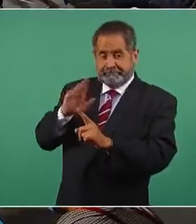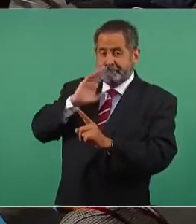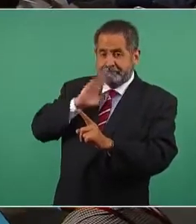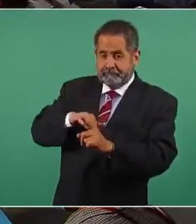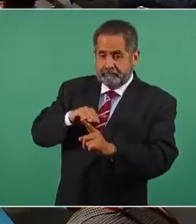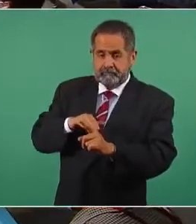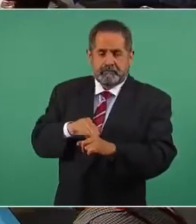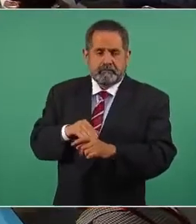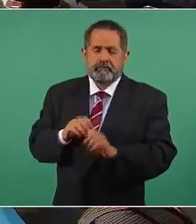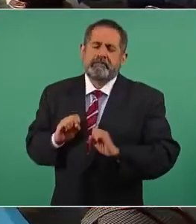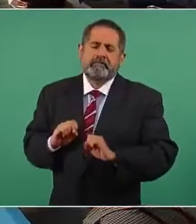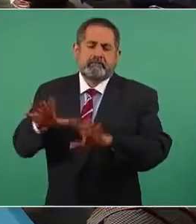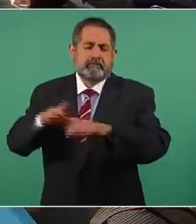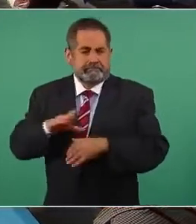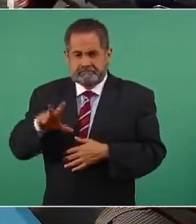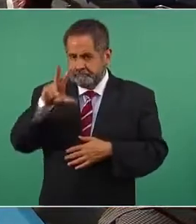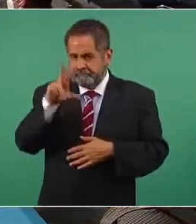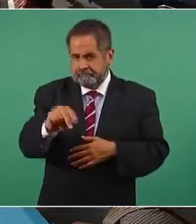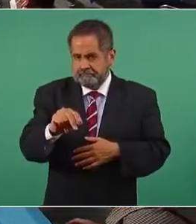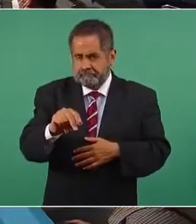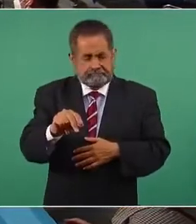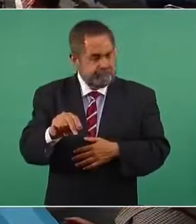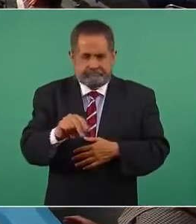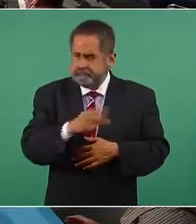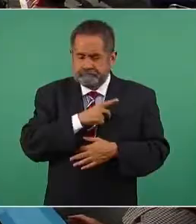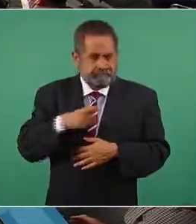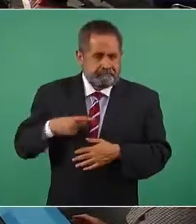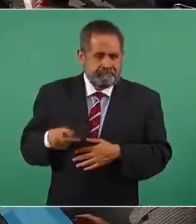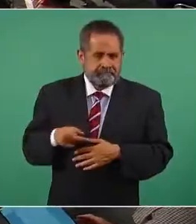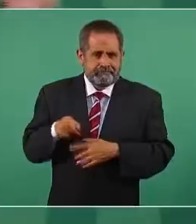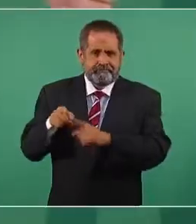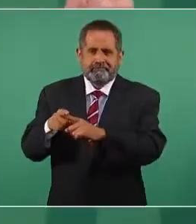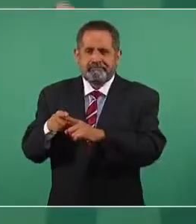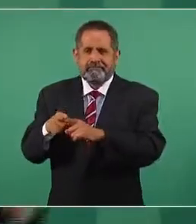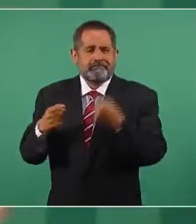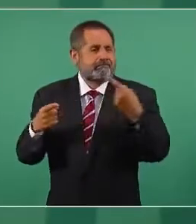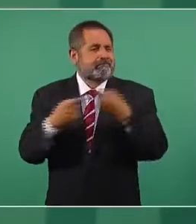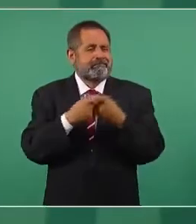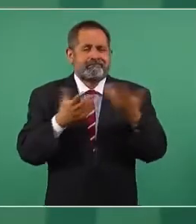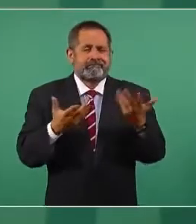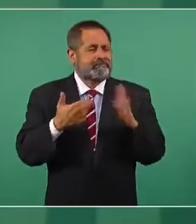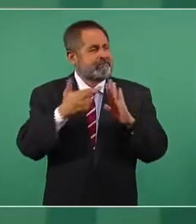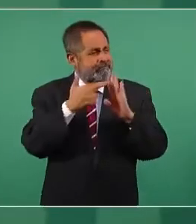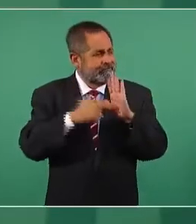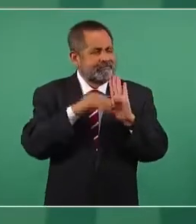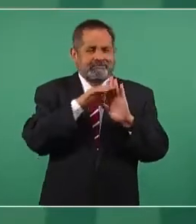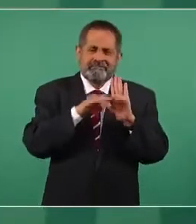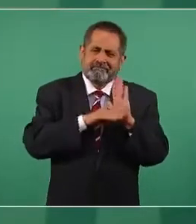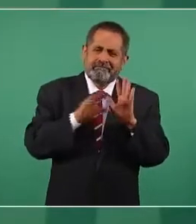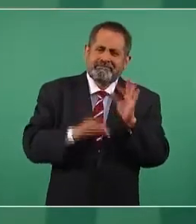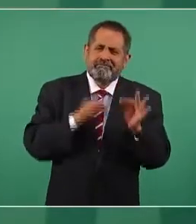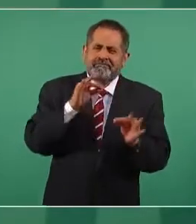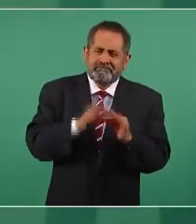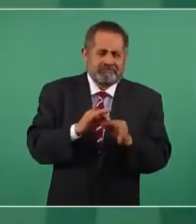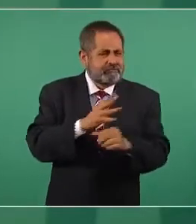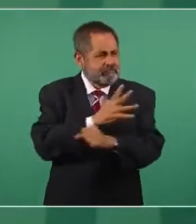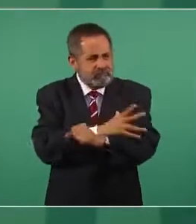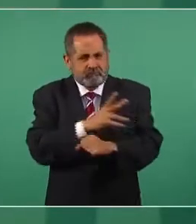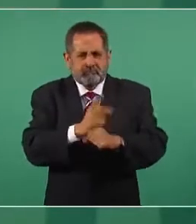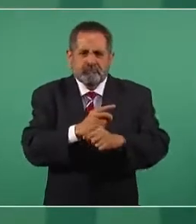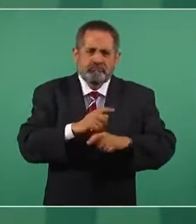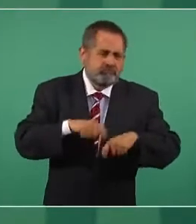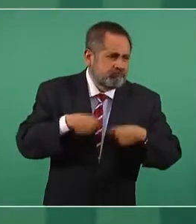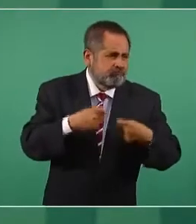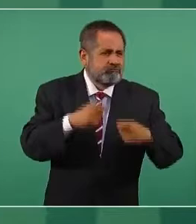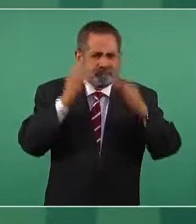los debemos permitir, porque entonces pues van en contra de lo que es la norma, de lo que es el compromiso de